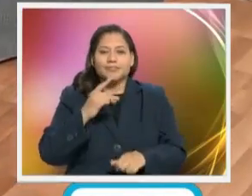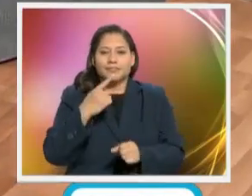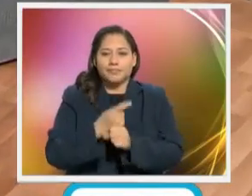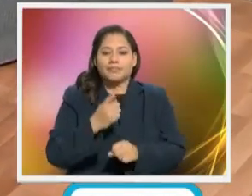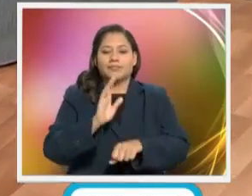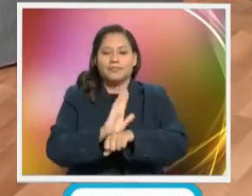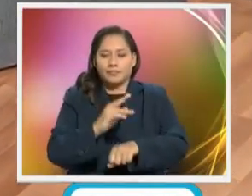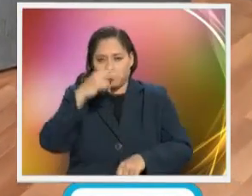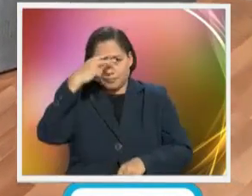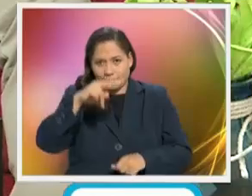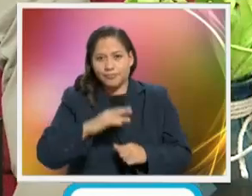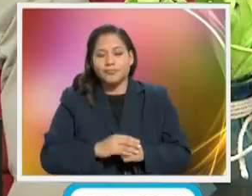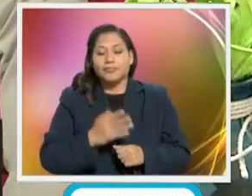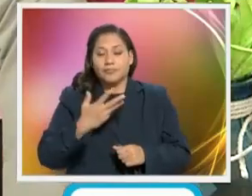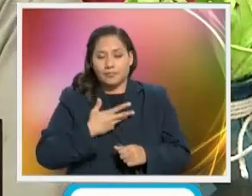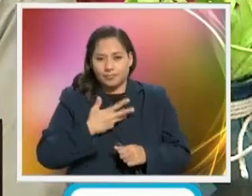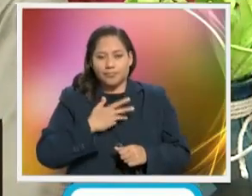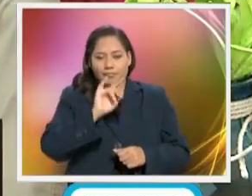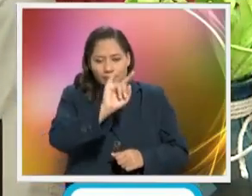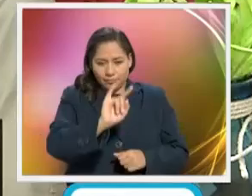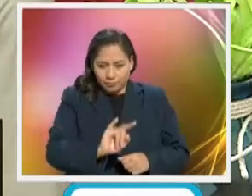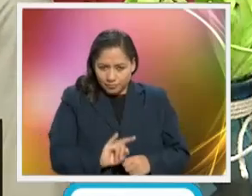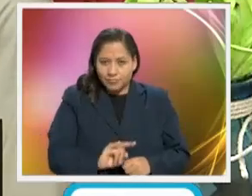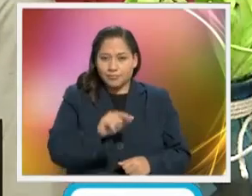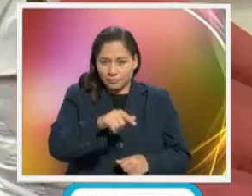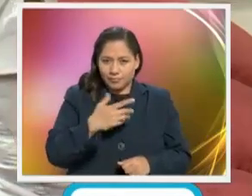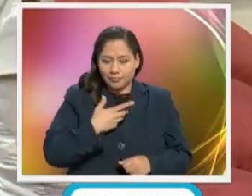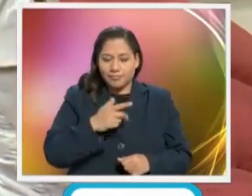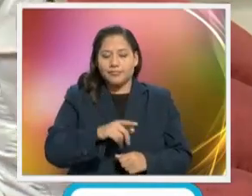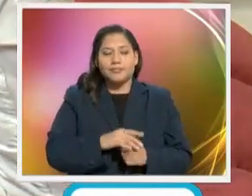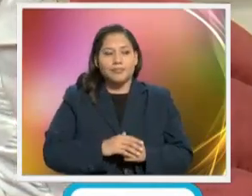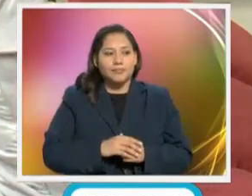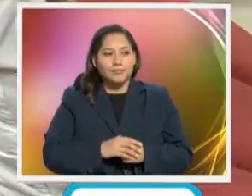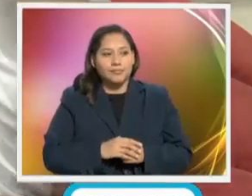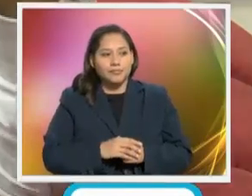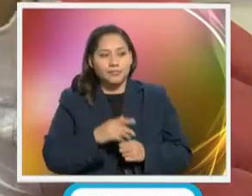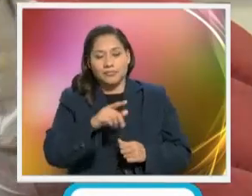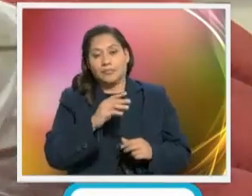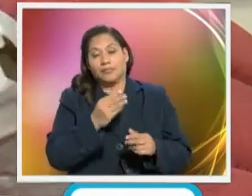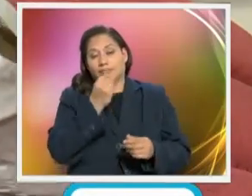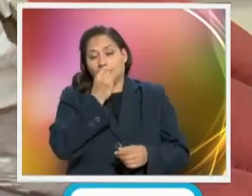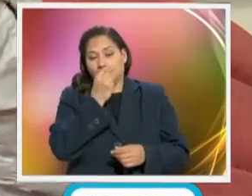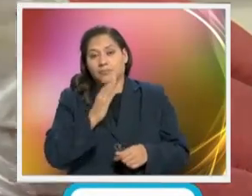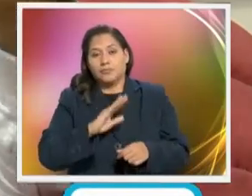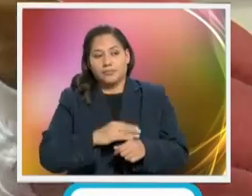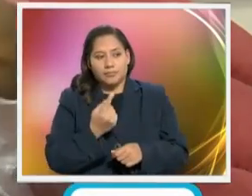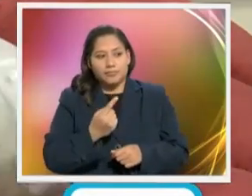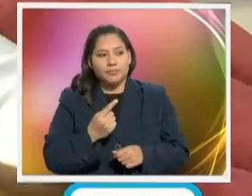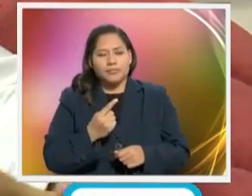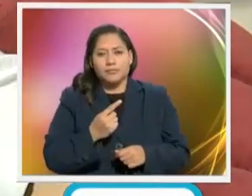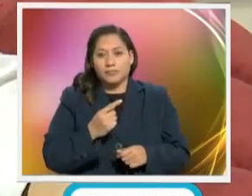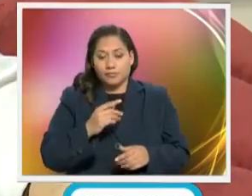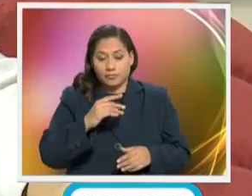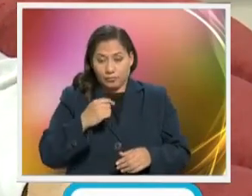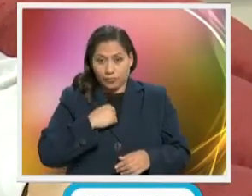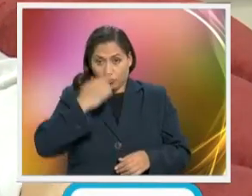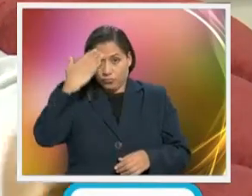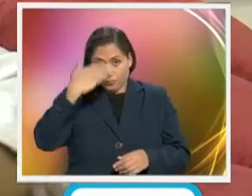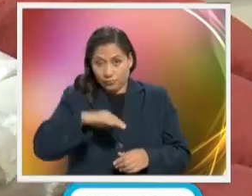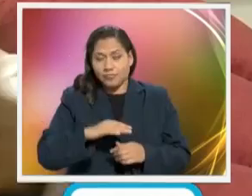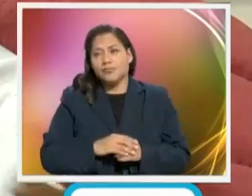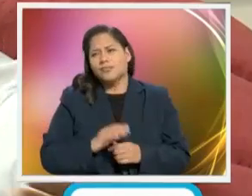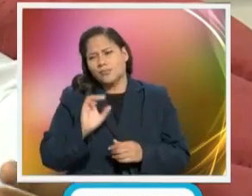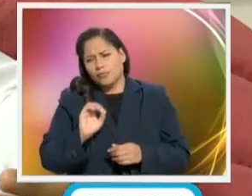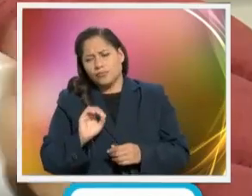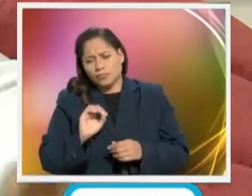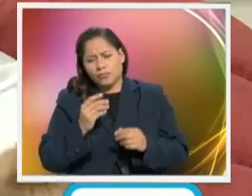que existe un blog, ¿no? Un blog que mantiene Luis Resillas, que es espléndido porque, digamos que todo lo que sabemos, o bueno,